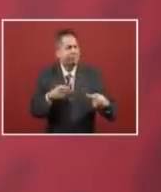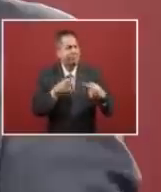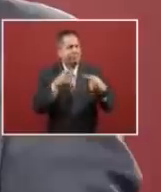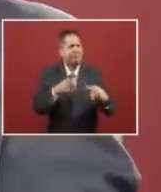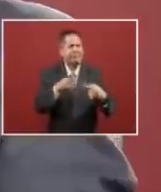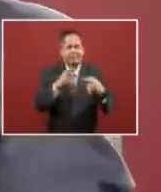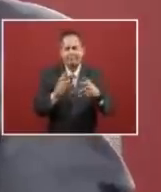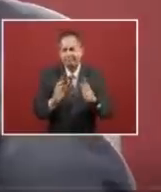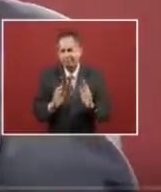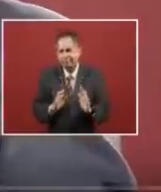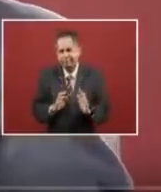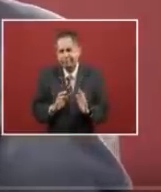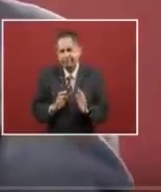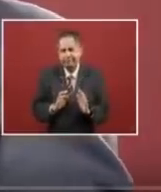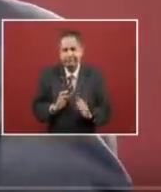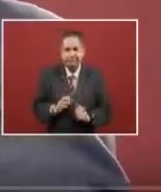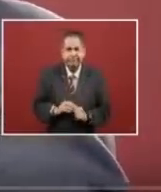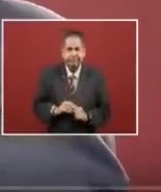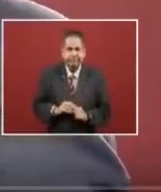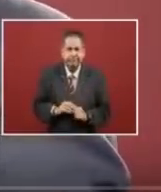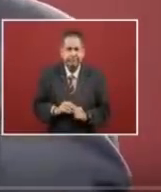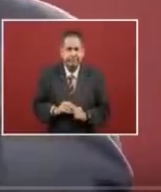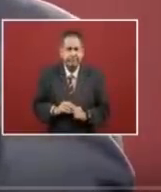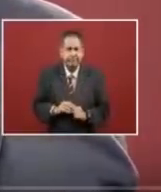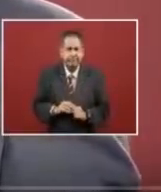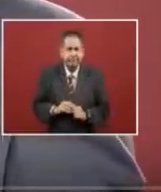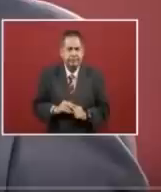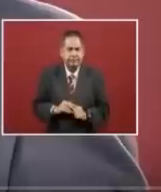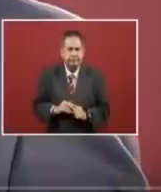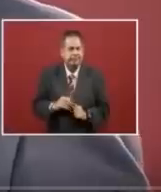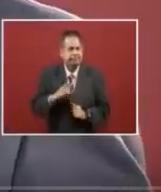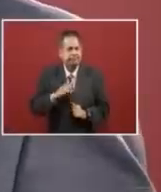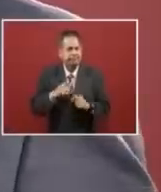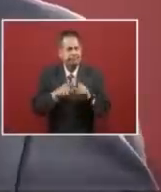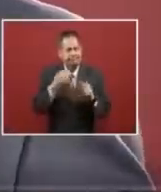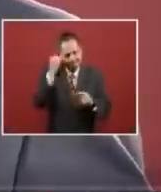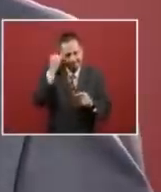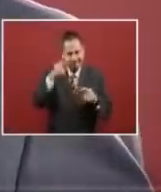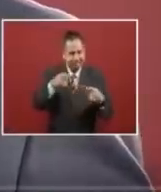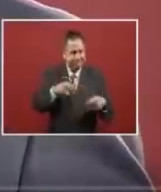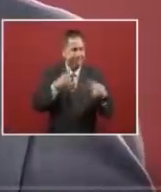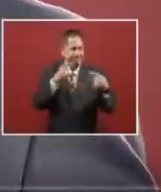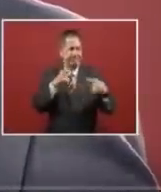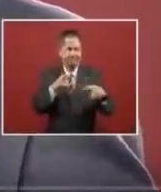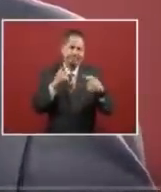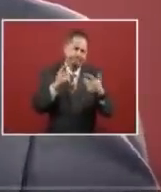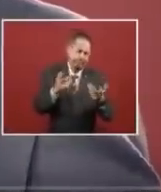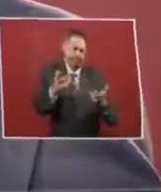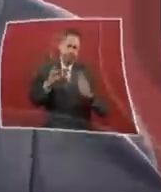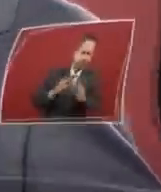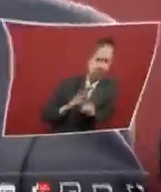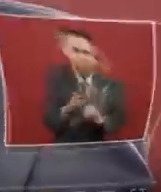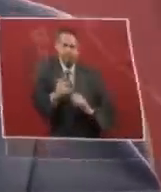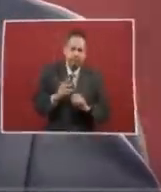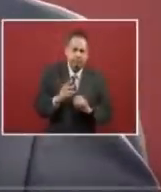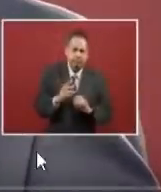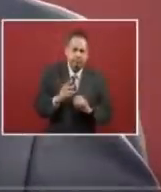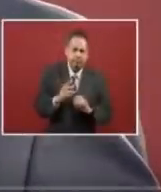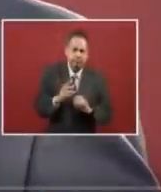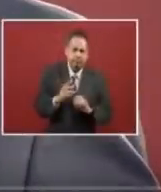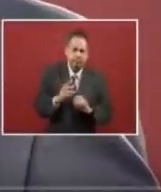este hay debate yo lo considero sano